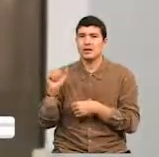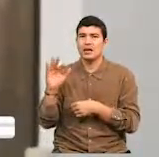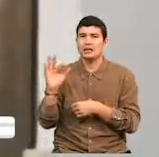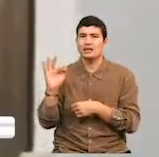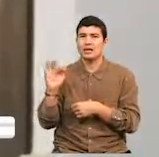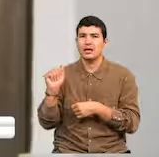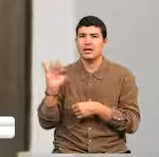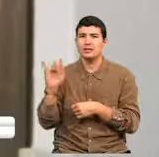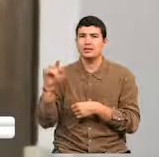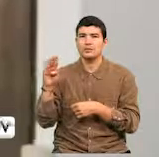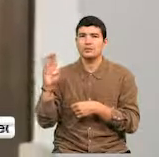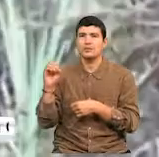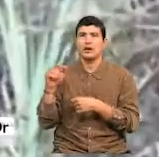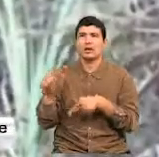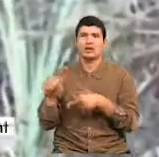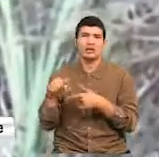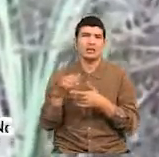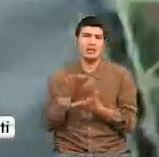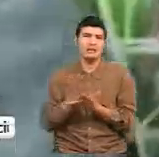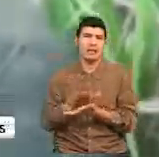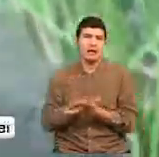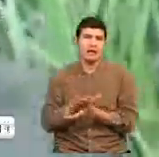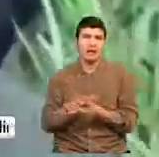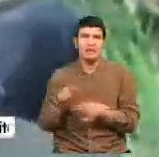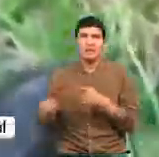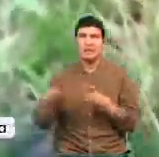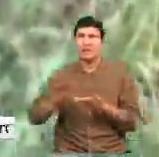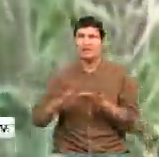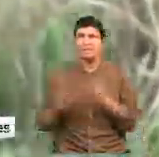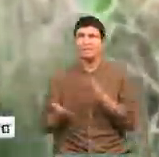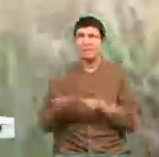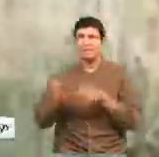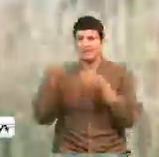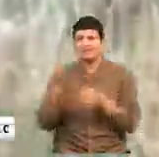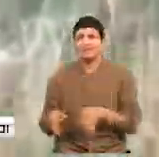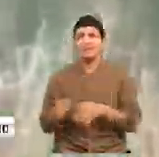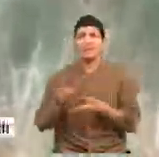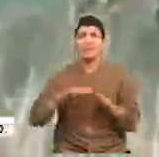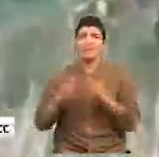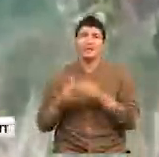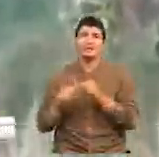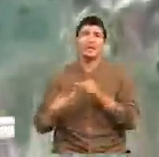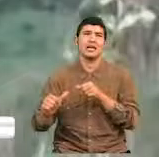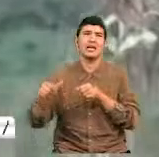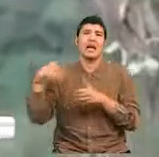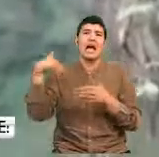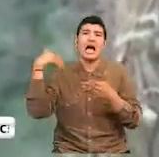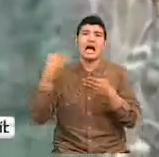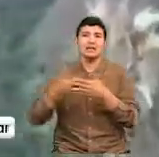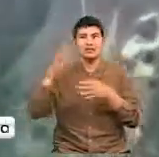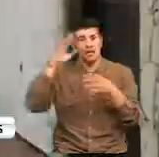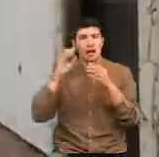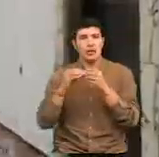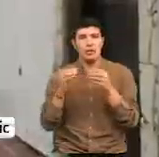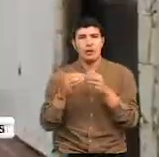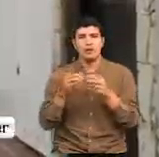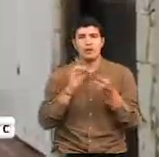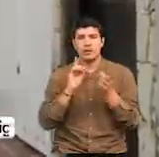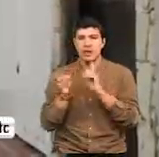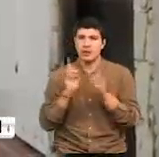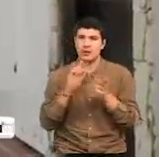se vive, como siempre, una tensa calma, pero no se vive esa paz que se necesita, esa paz duradera, hasta que no se llegue a un acuerdo, a unos